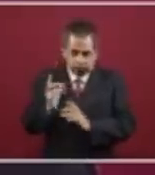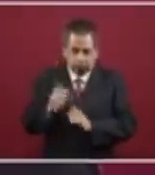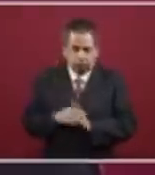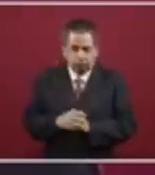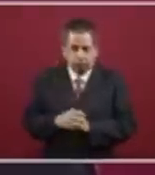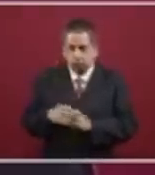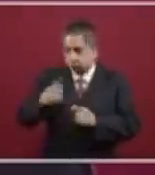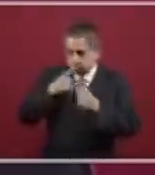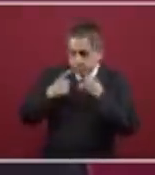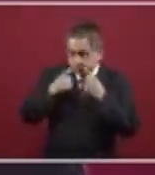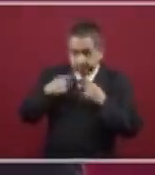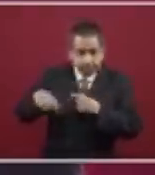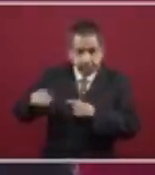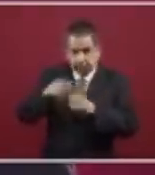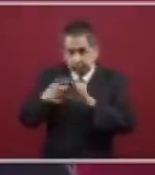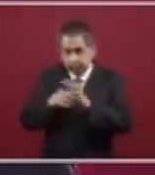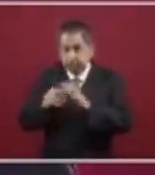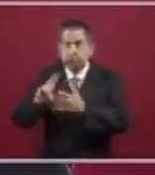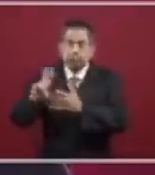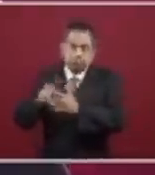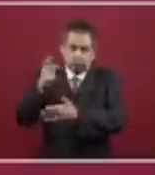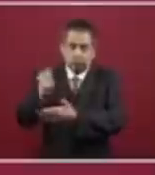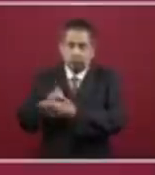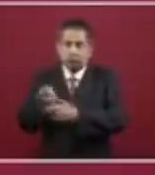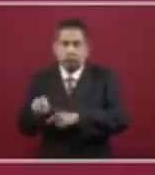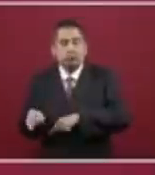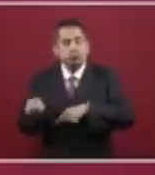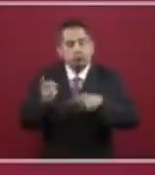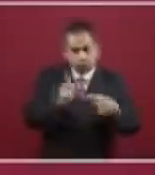los diputados van a devolver